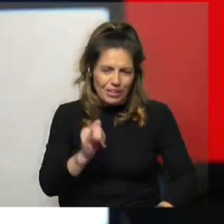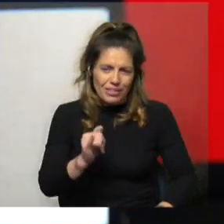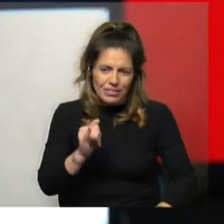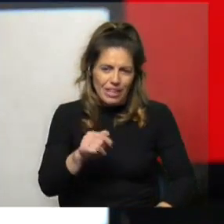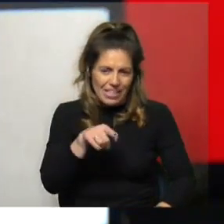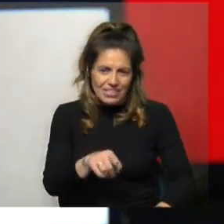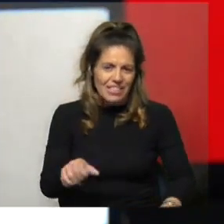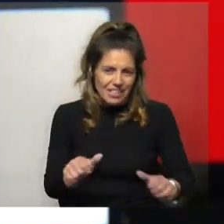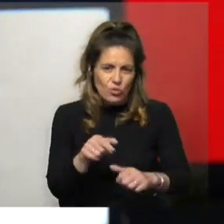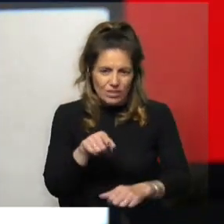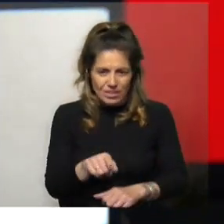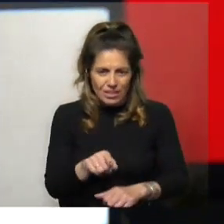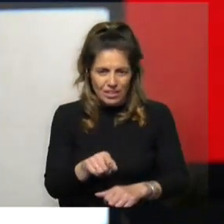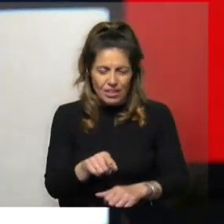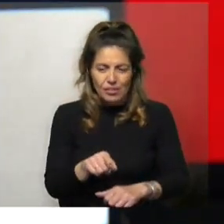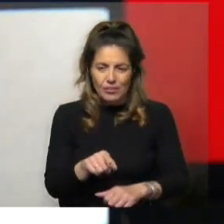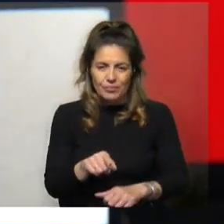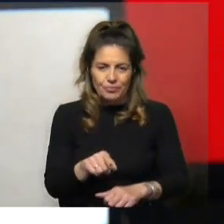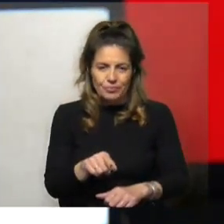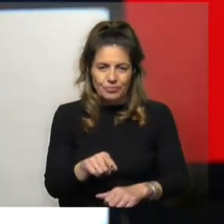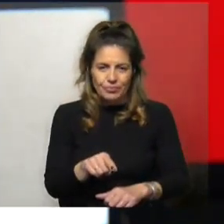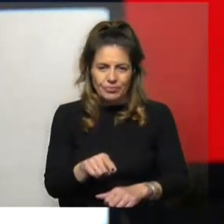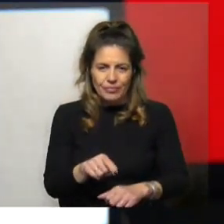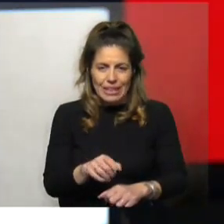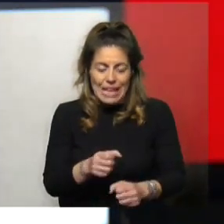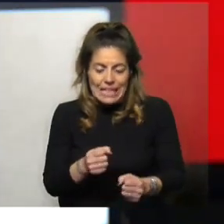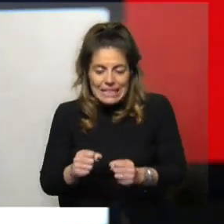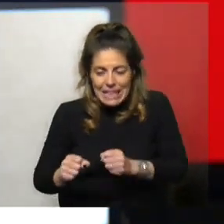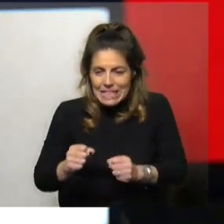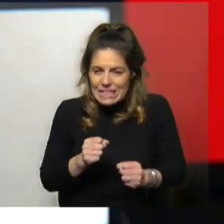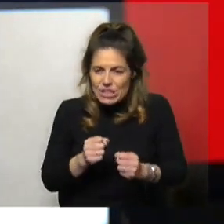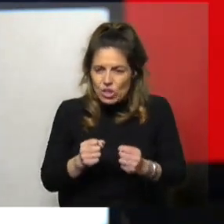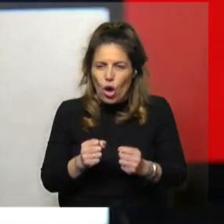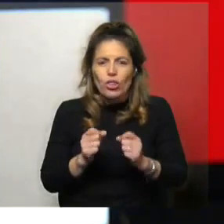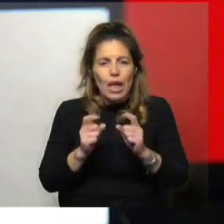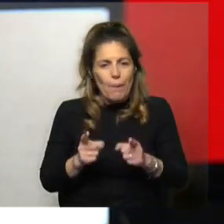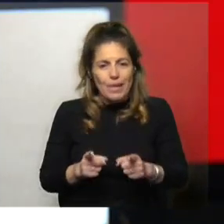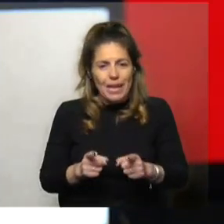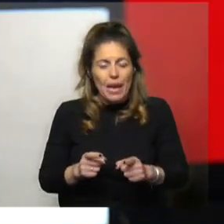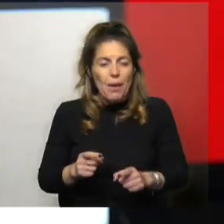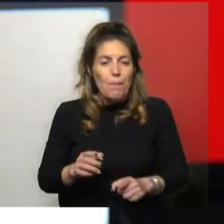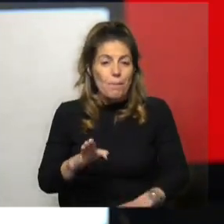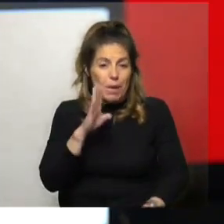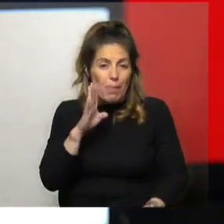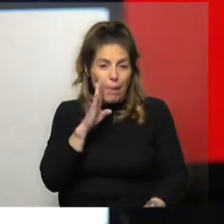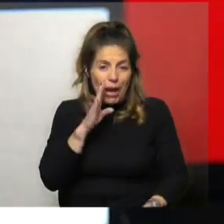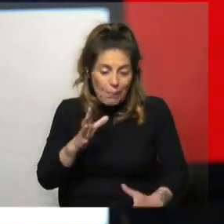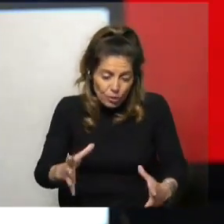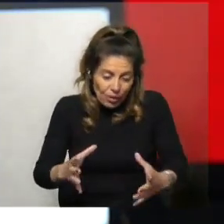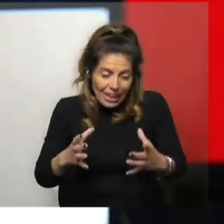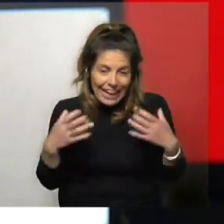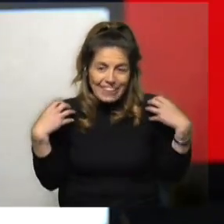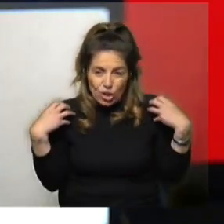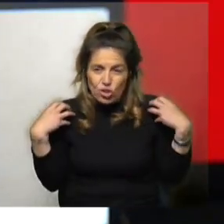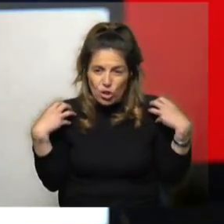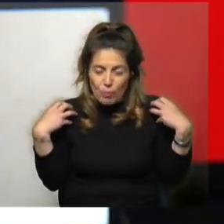este y y bueno la la atención que además este mi vieja me me me tuvo que agarrar de los hombros